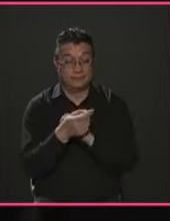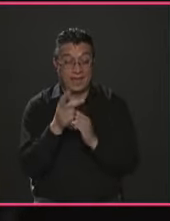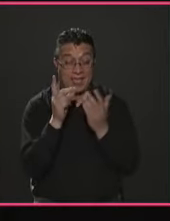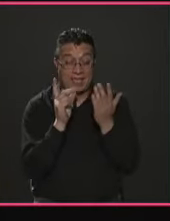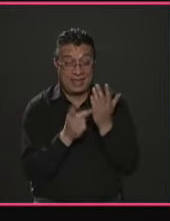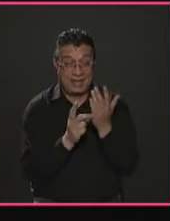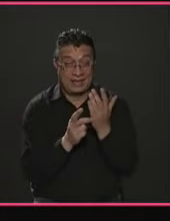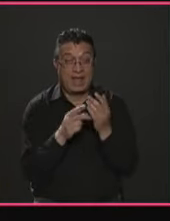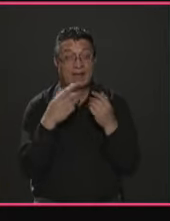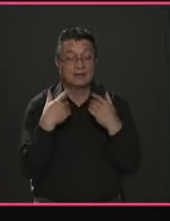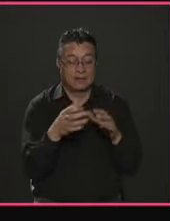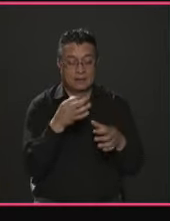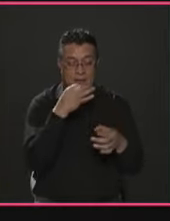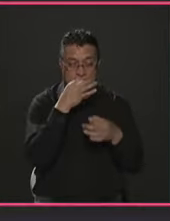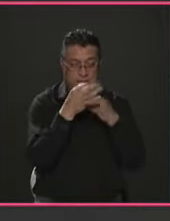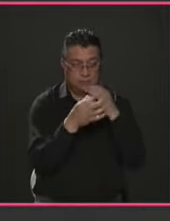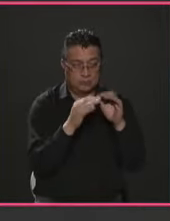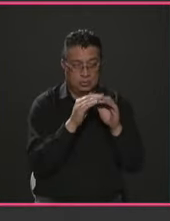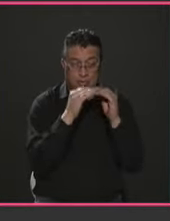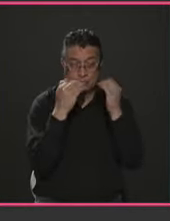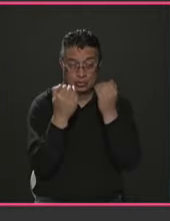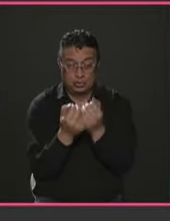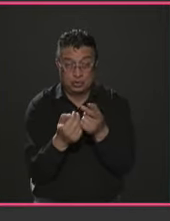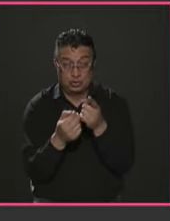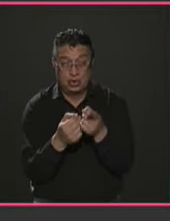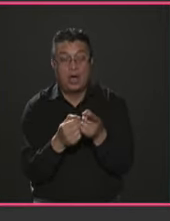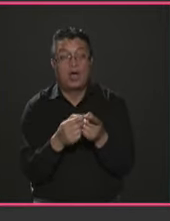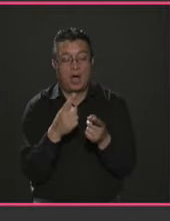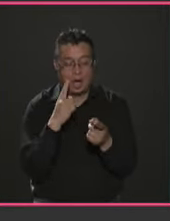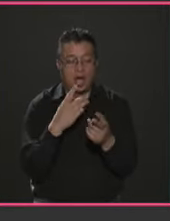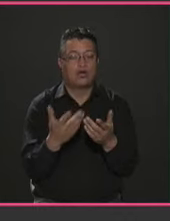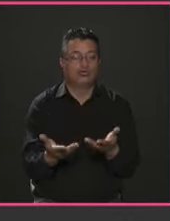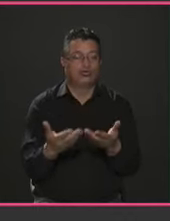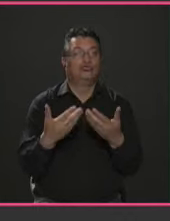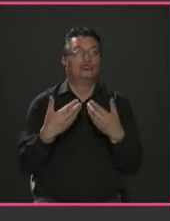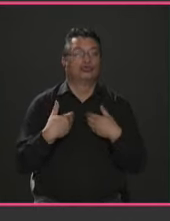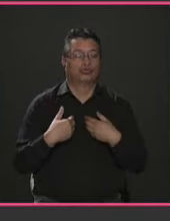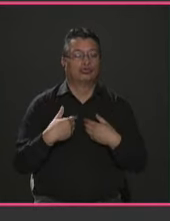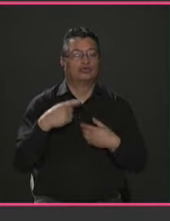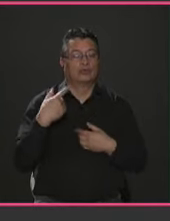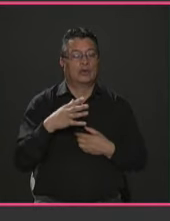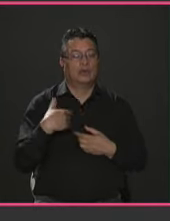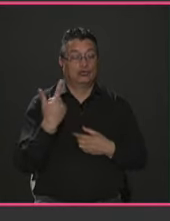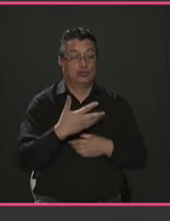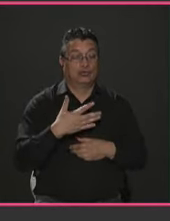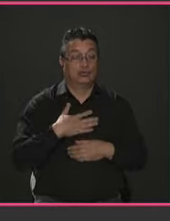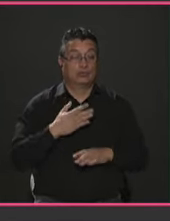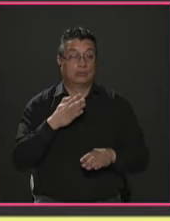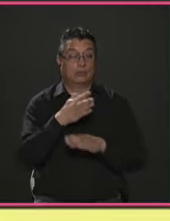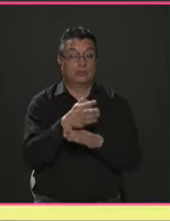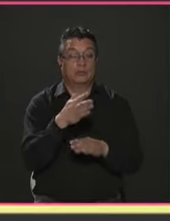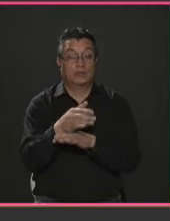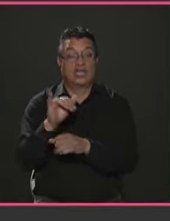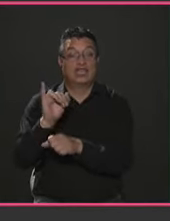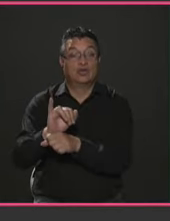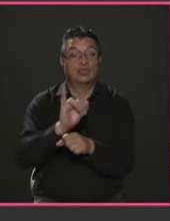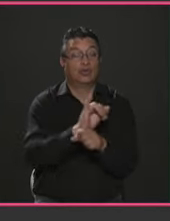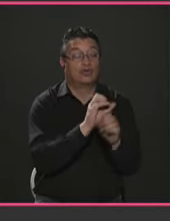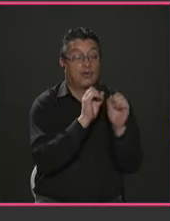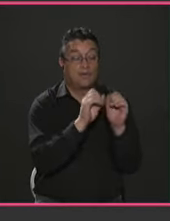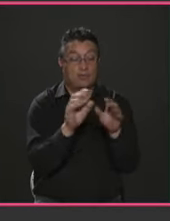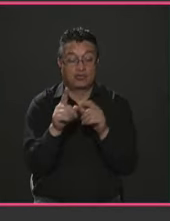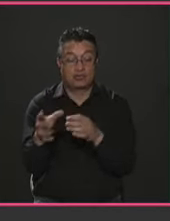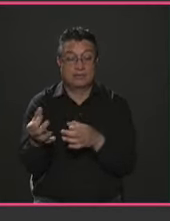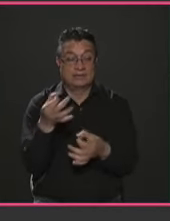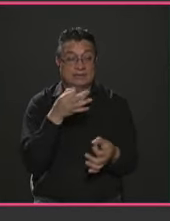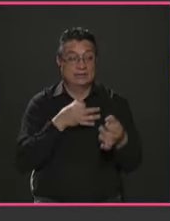entonces para tratar de de enmarcarla eh nos traía o sea cuando nosotros íbamos a las instituciones de formación las instituciones de formación